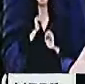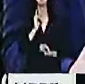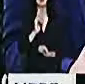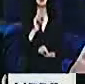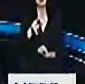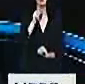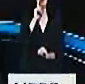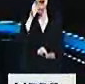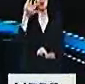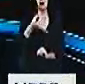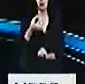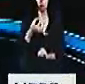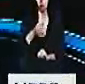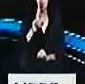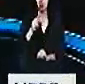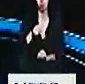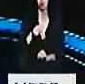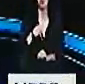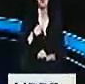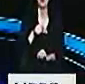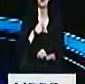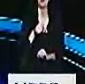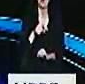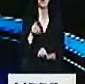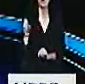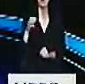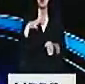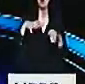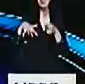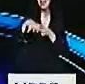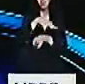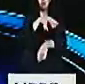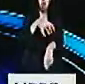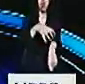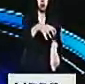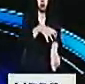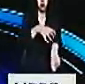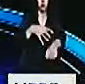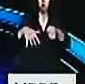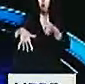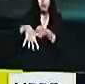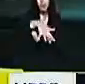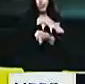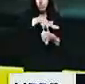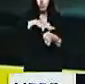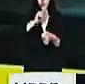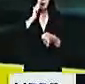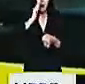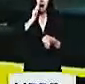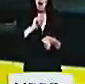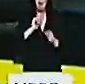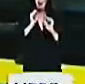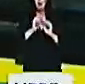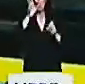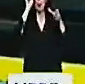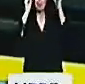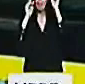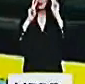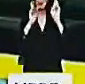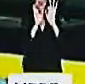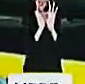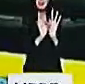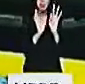Sí, ahí tú tienes razón, o que incluso el contexto regional te permite que tenga una especificidad mayor y